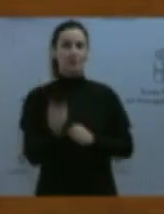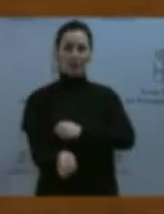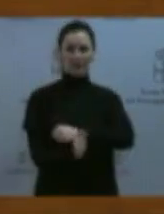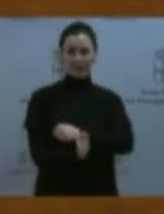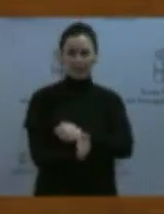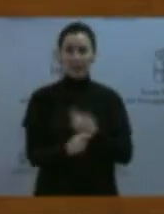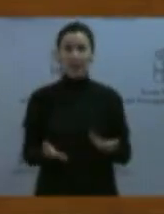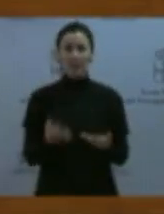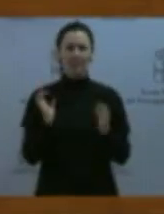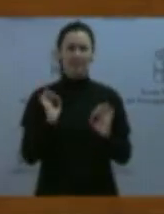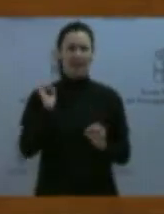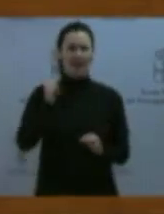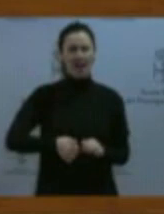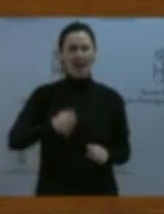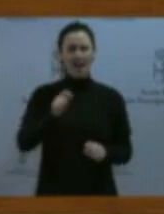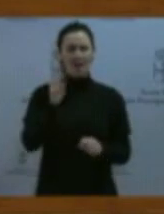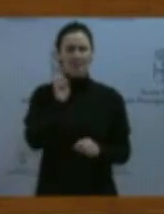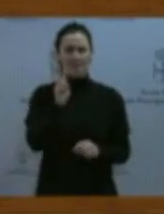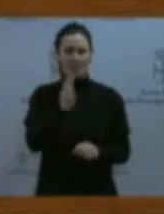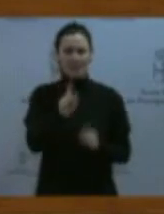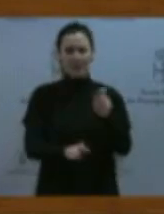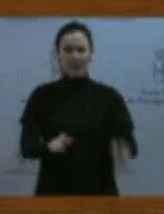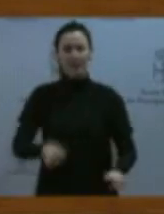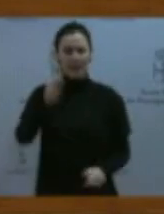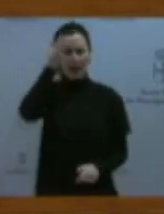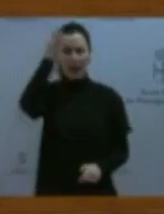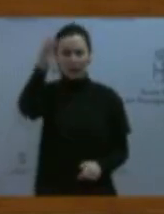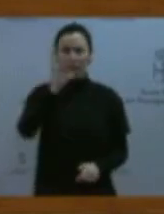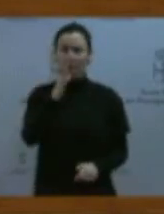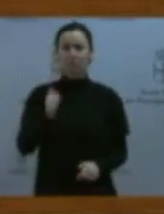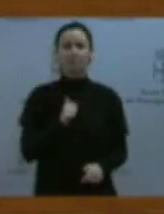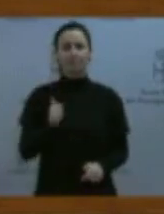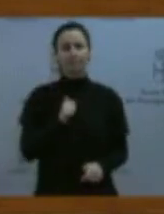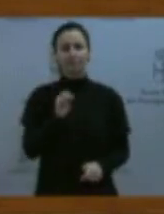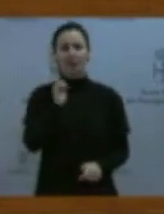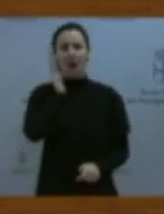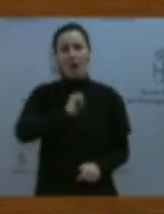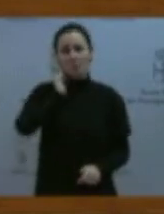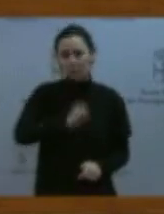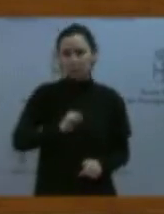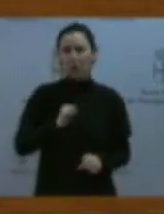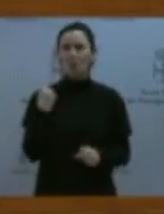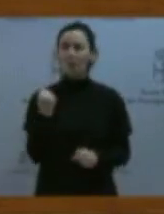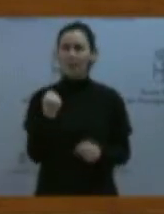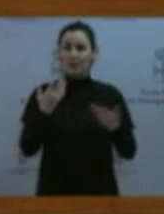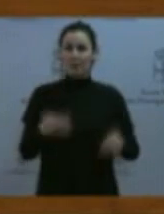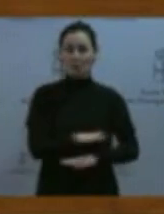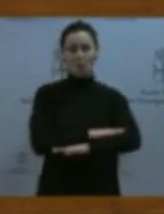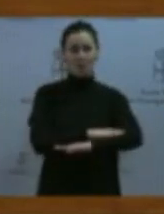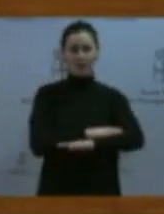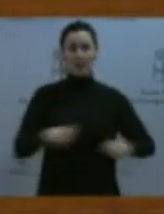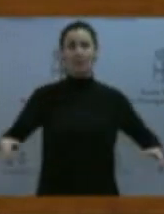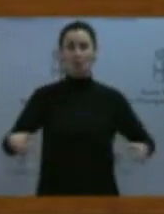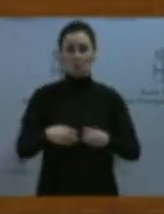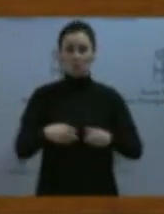abusos cometidos desde el poder. Gobernantes y legisladores han conformado un ordenamiento jurídico que les es favorable, hasta llegar a